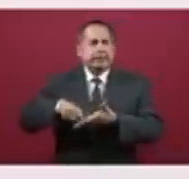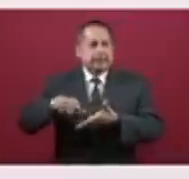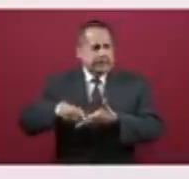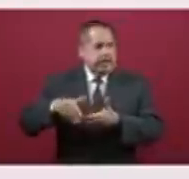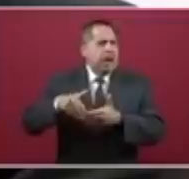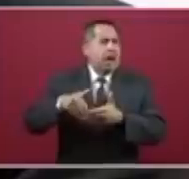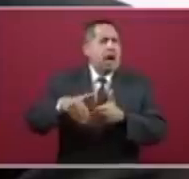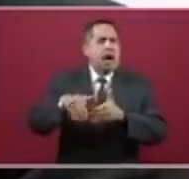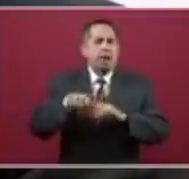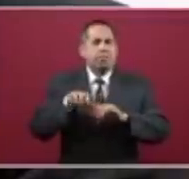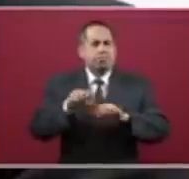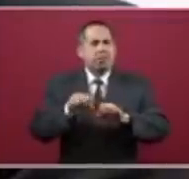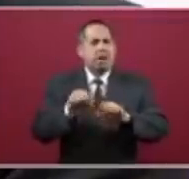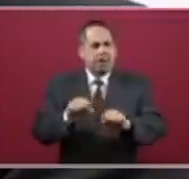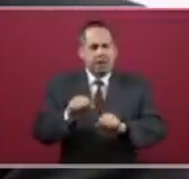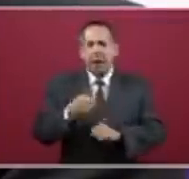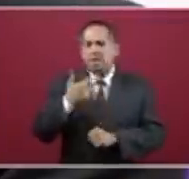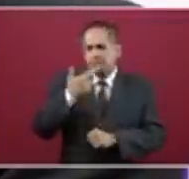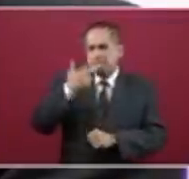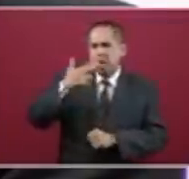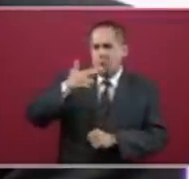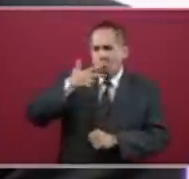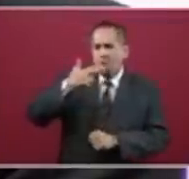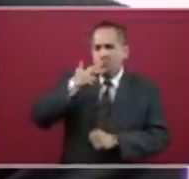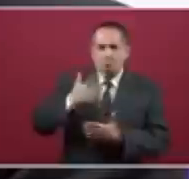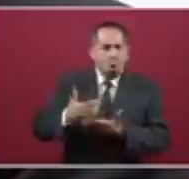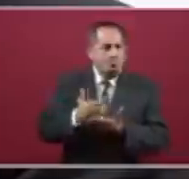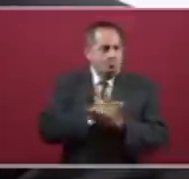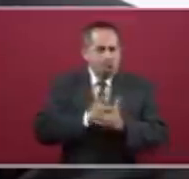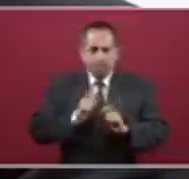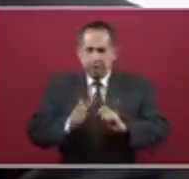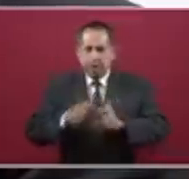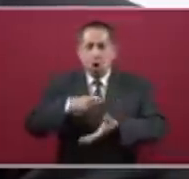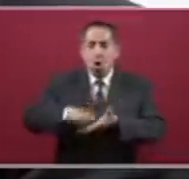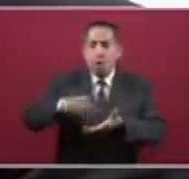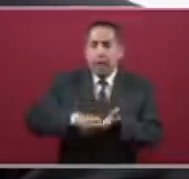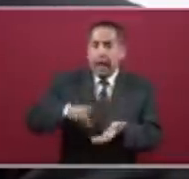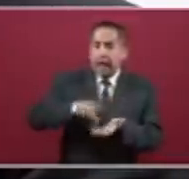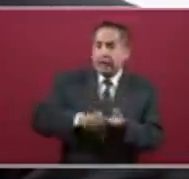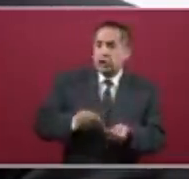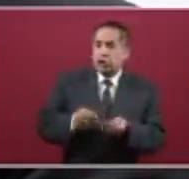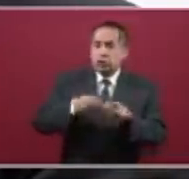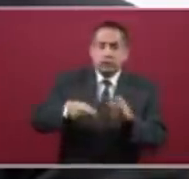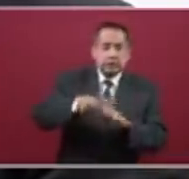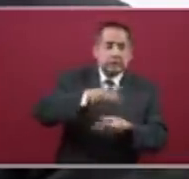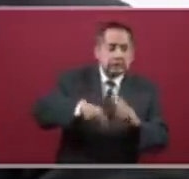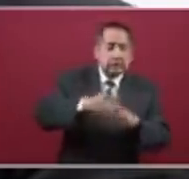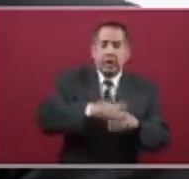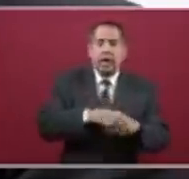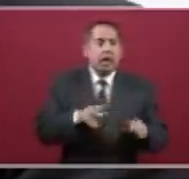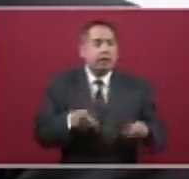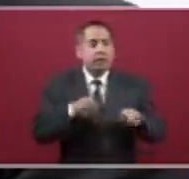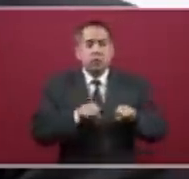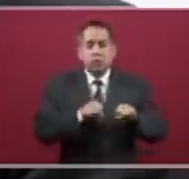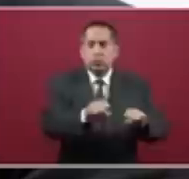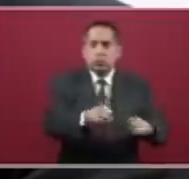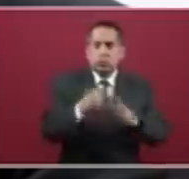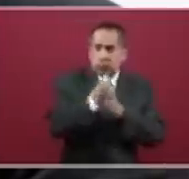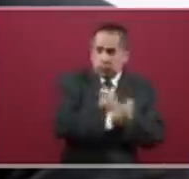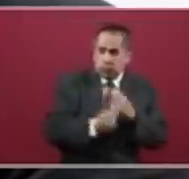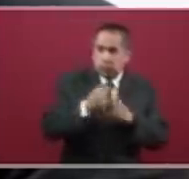está mejorando el consumo interno las tiendas de autoservicio y